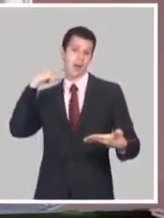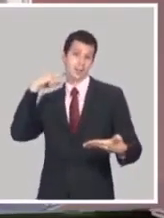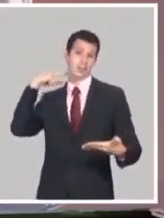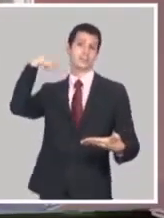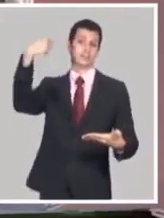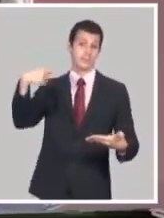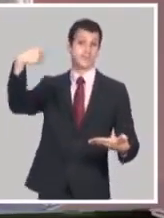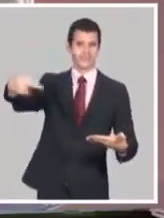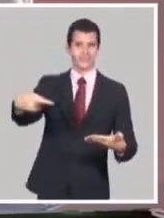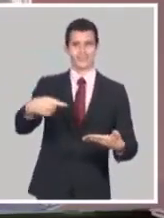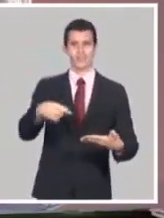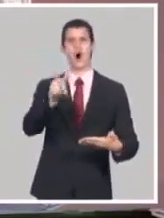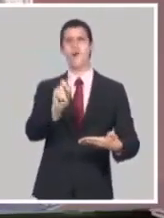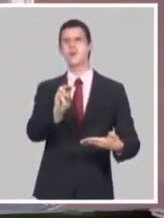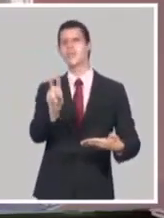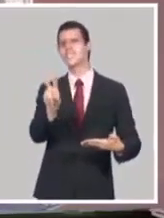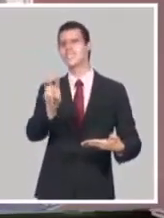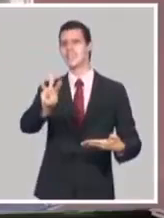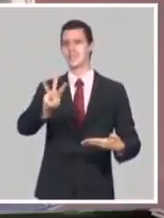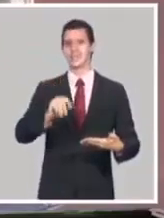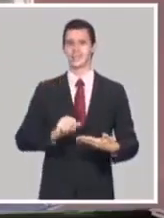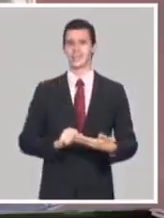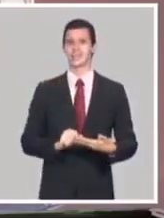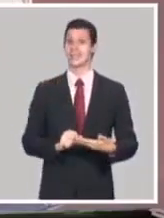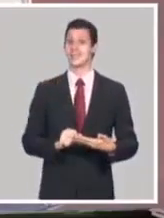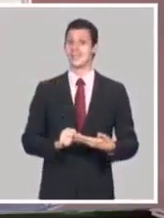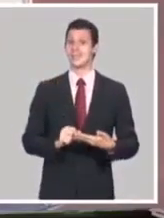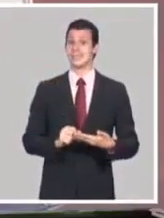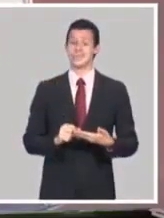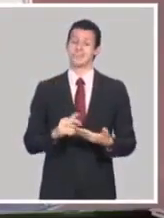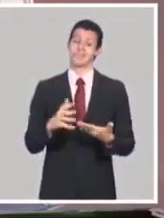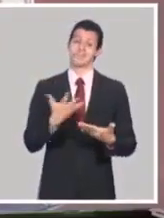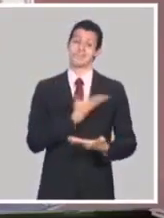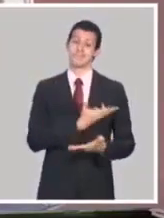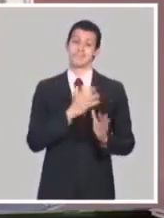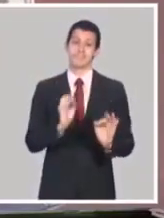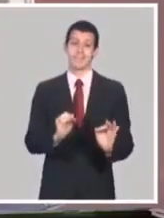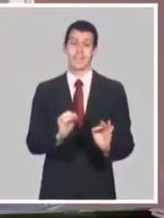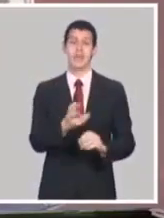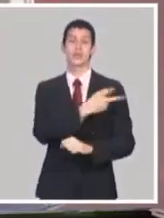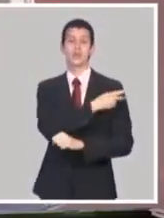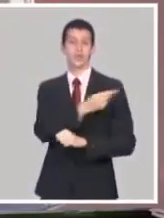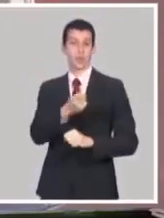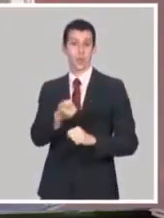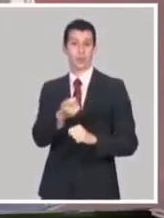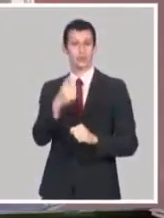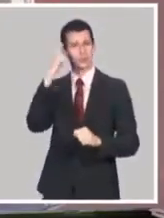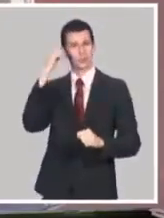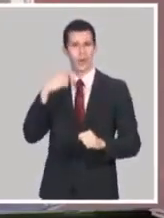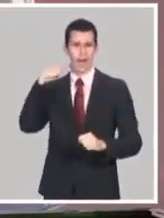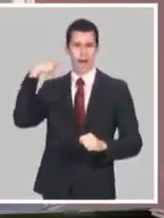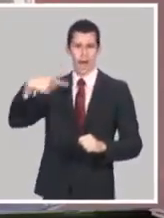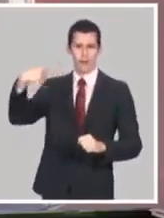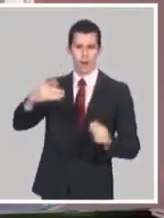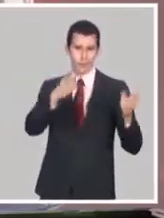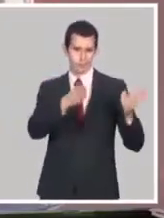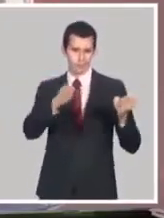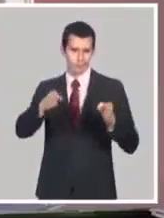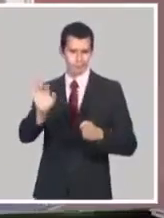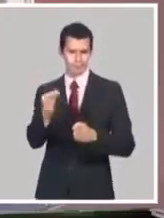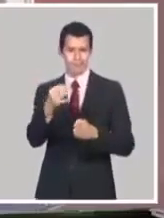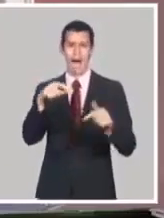cursos escolares que van a tener su corrimiento en el tiempo ya nosotros empezaríamos un curso normal en